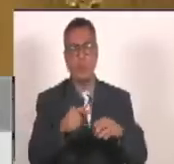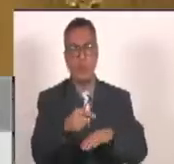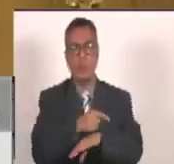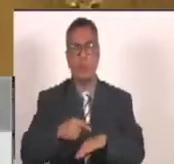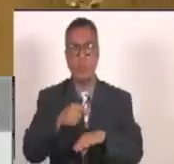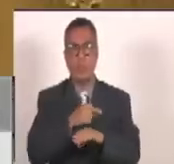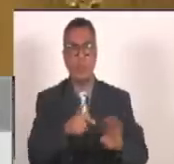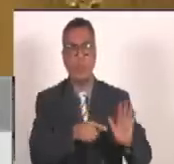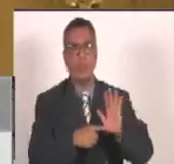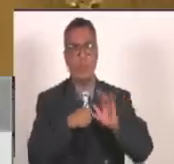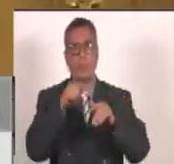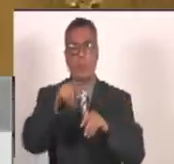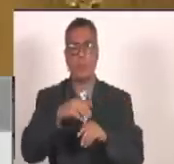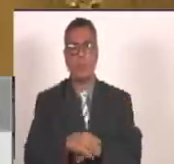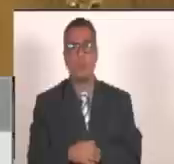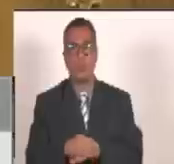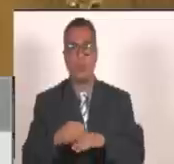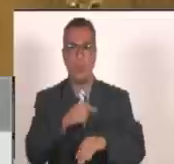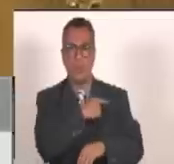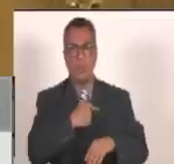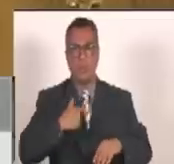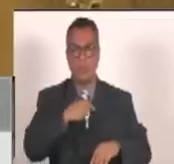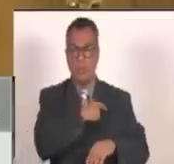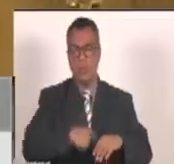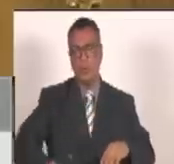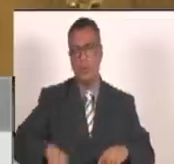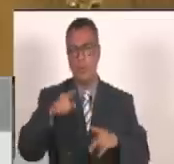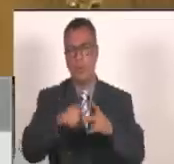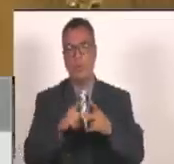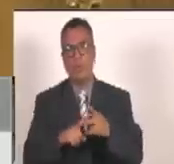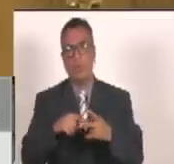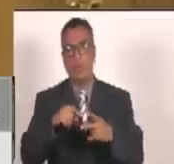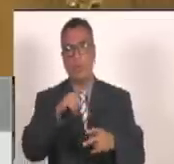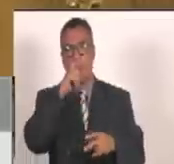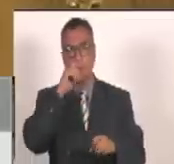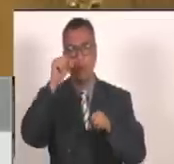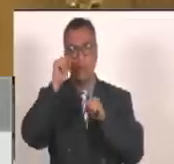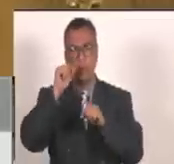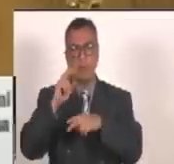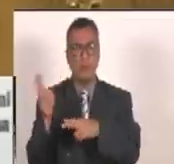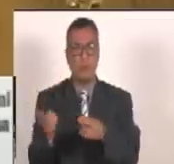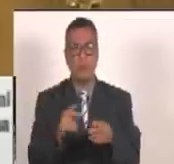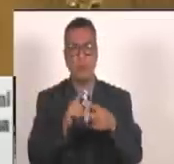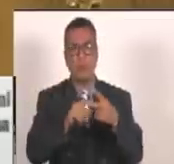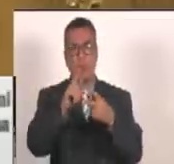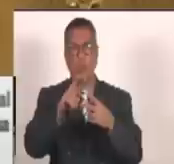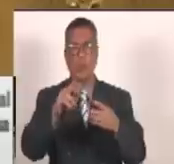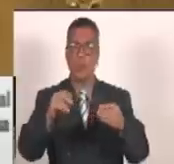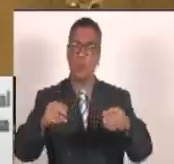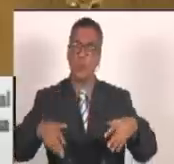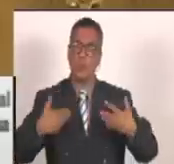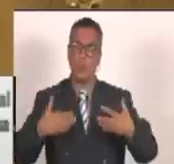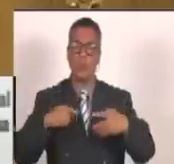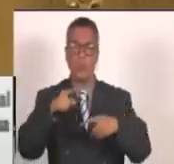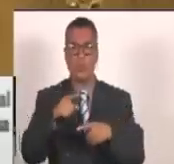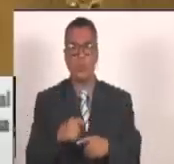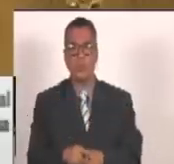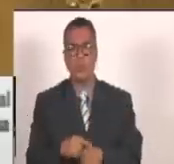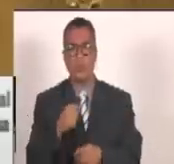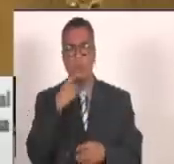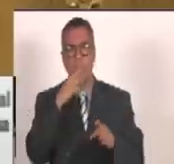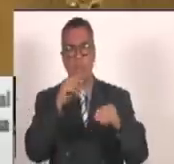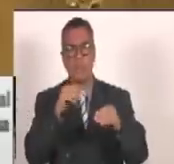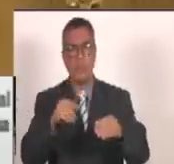que está en pantalla del presidente Xi Jinping al presidente Nicolás Maduro Moro. Es una emoción, se los tengo que